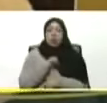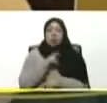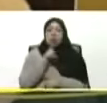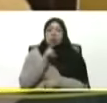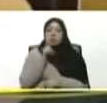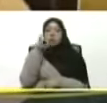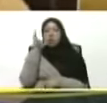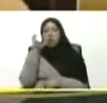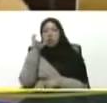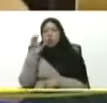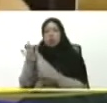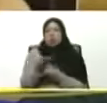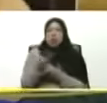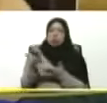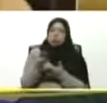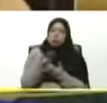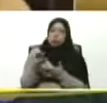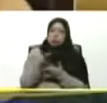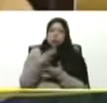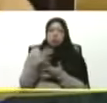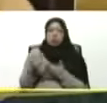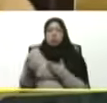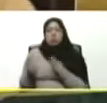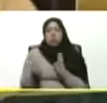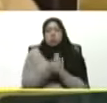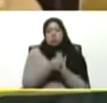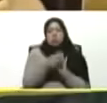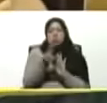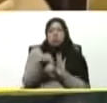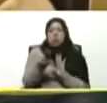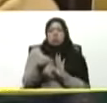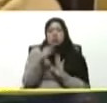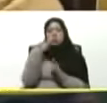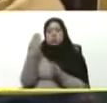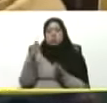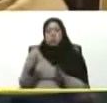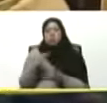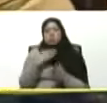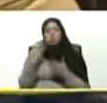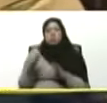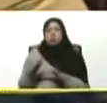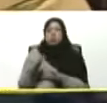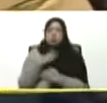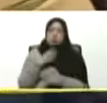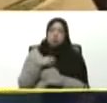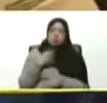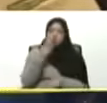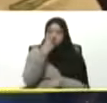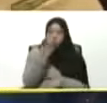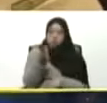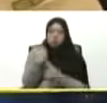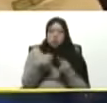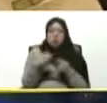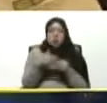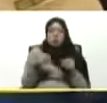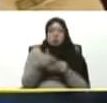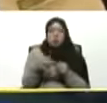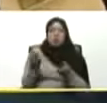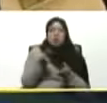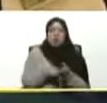Y quedé siempre golpeado porque no pude venir a su siembra. Porque no conseguí boleto de